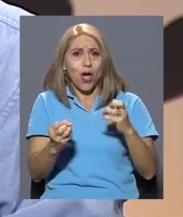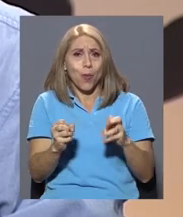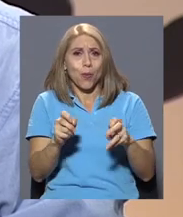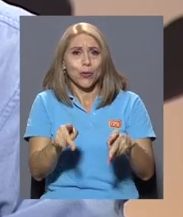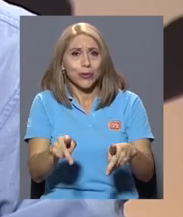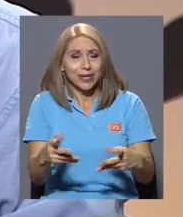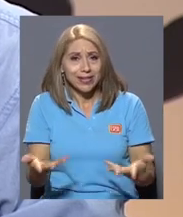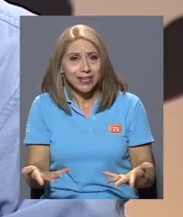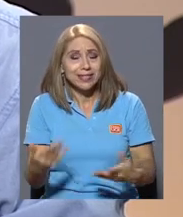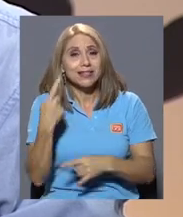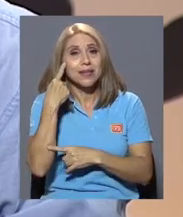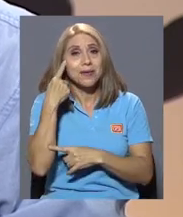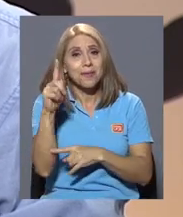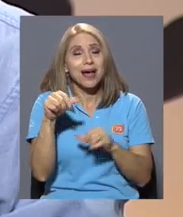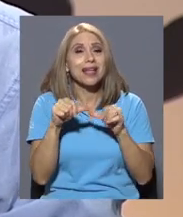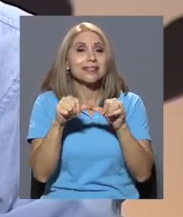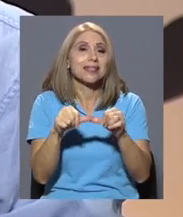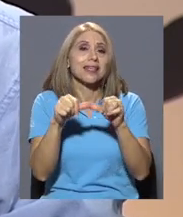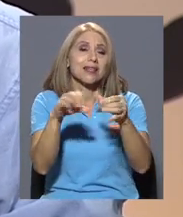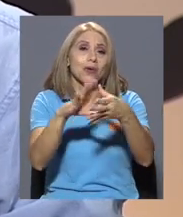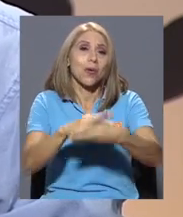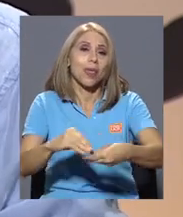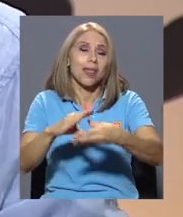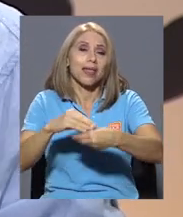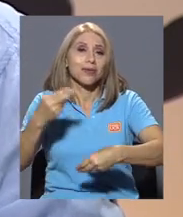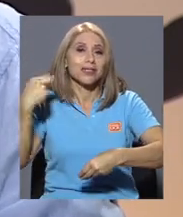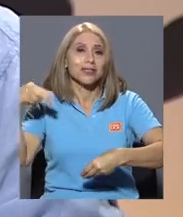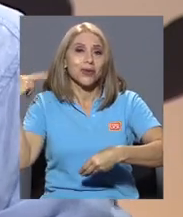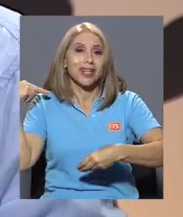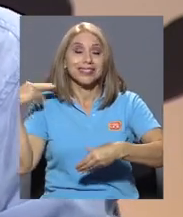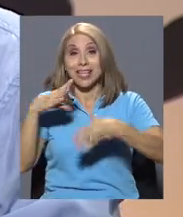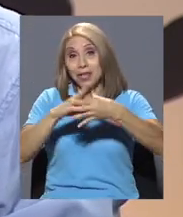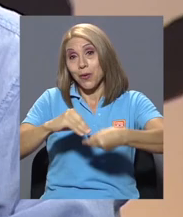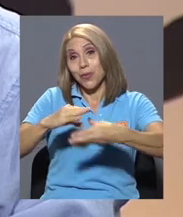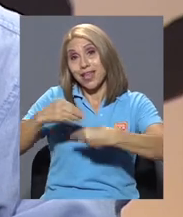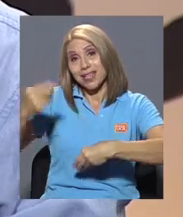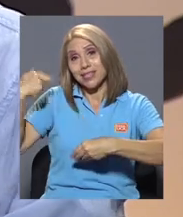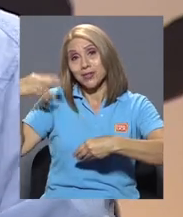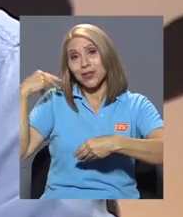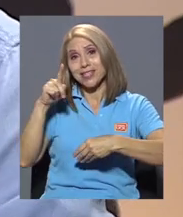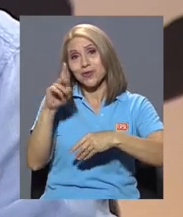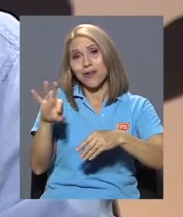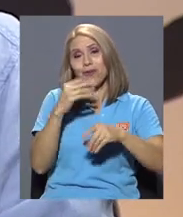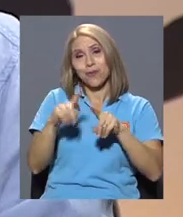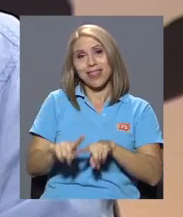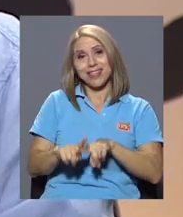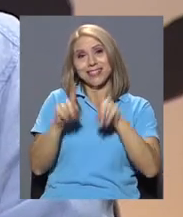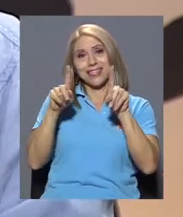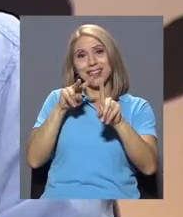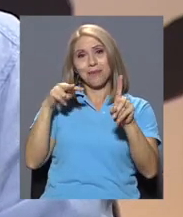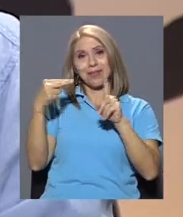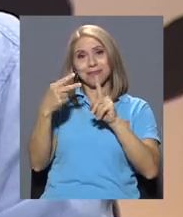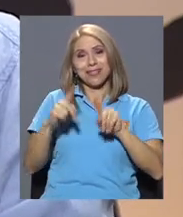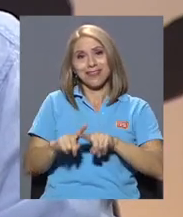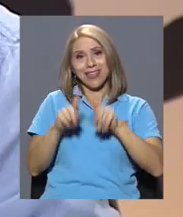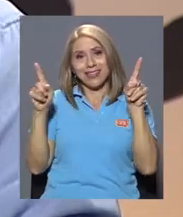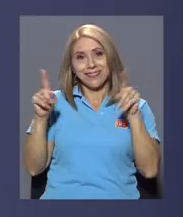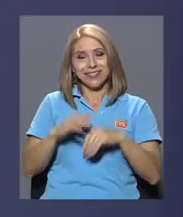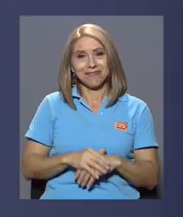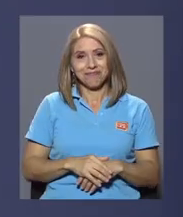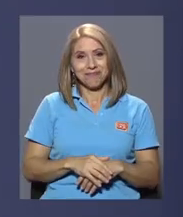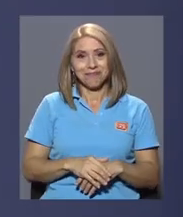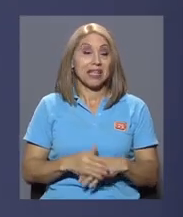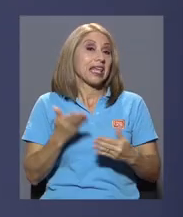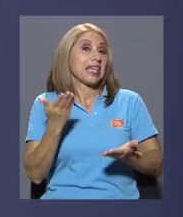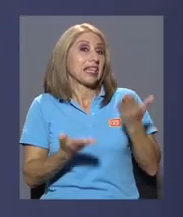oportunidades para seguir contando historias y contar historias de una forma distinta desde otra perspectiva y